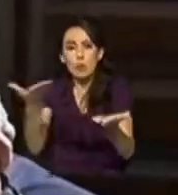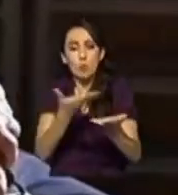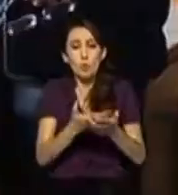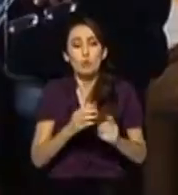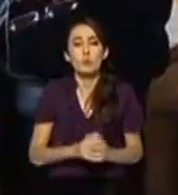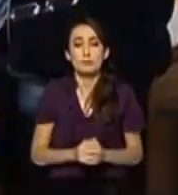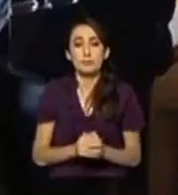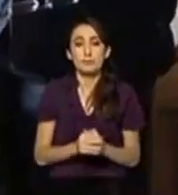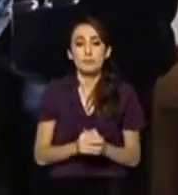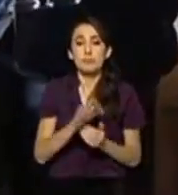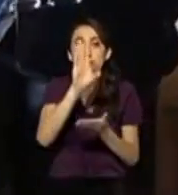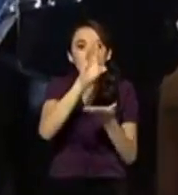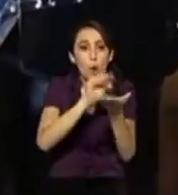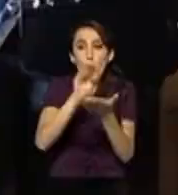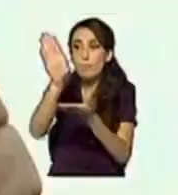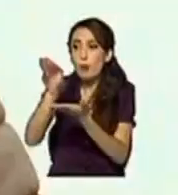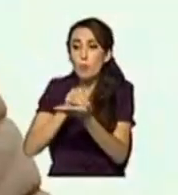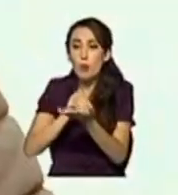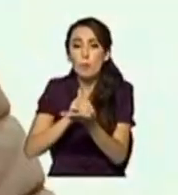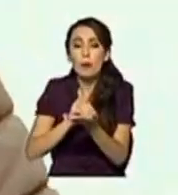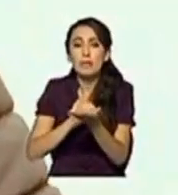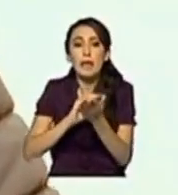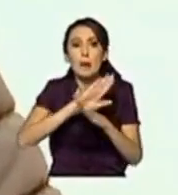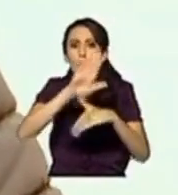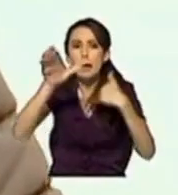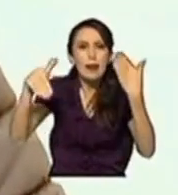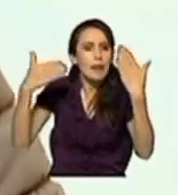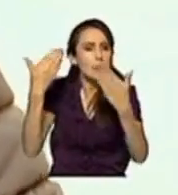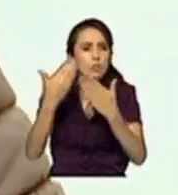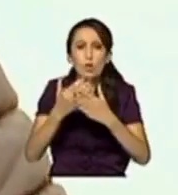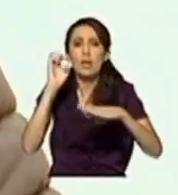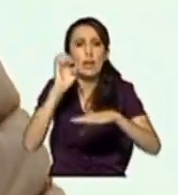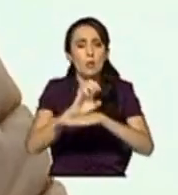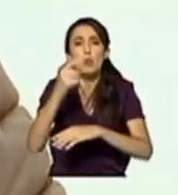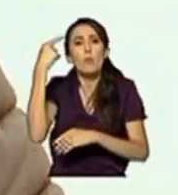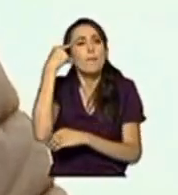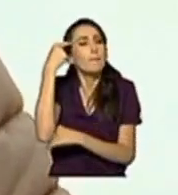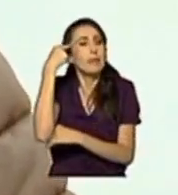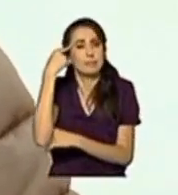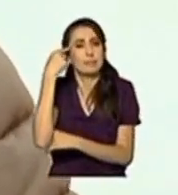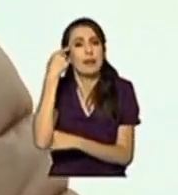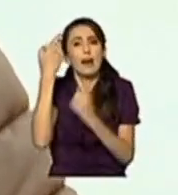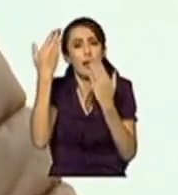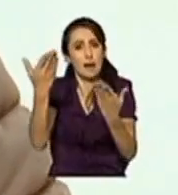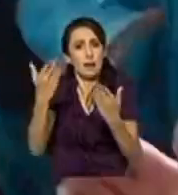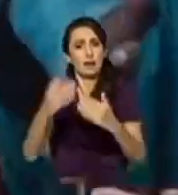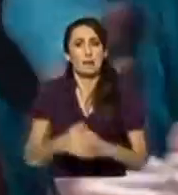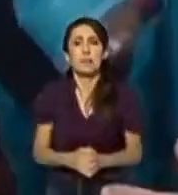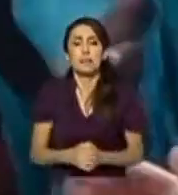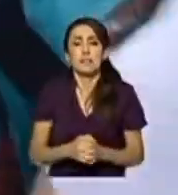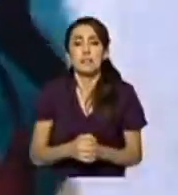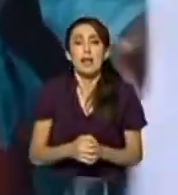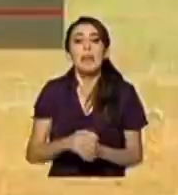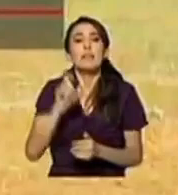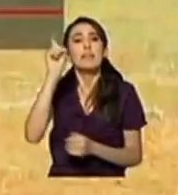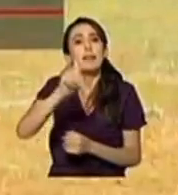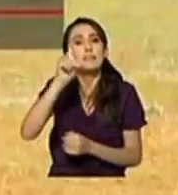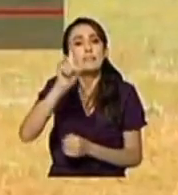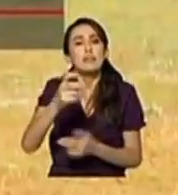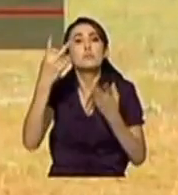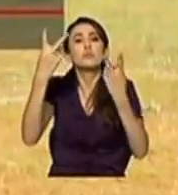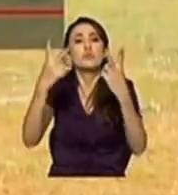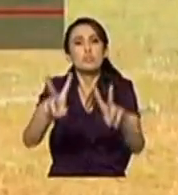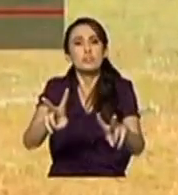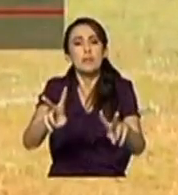hay que recoger todas estas ideas para que salga para todo el pueblo del Ecuador y salga en beneficio para todo el pueblo. Necesitamos también